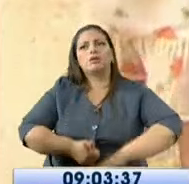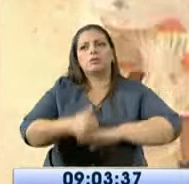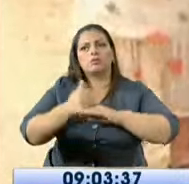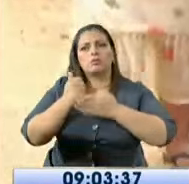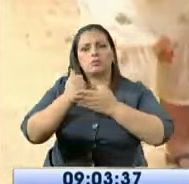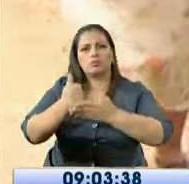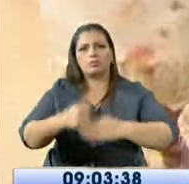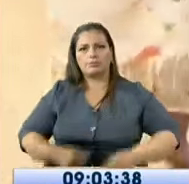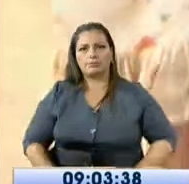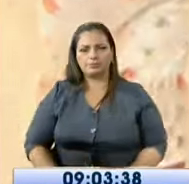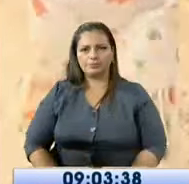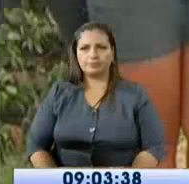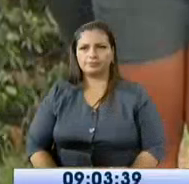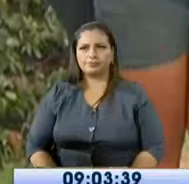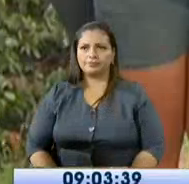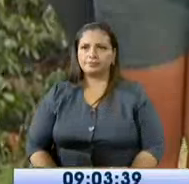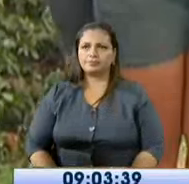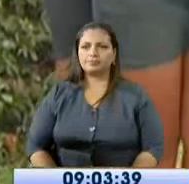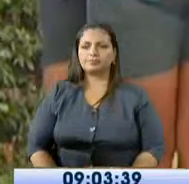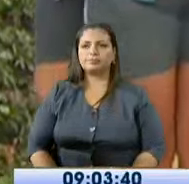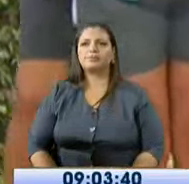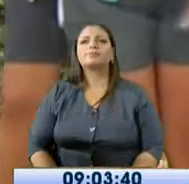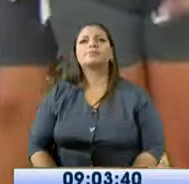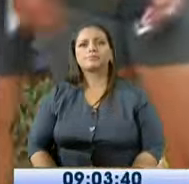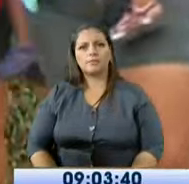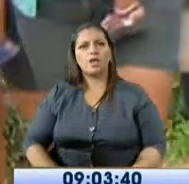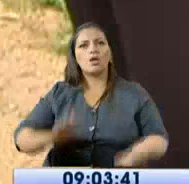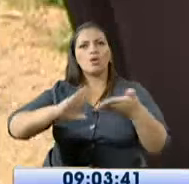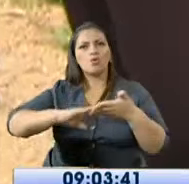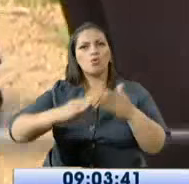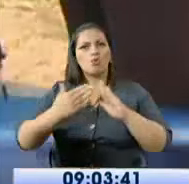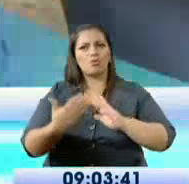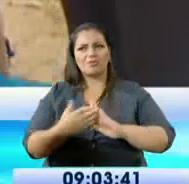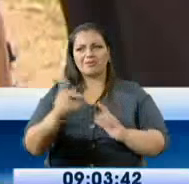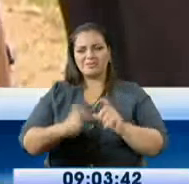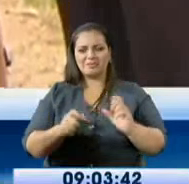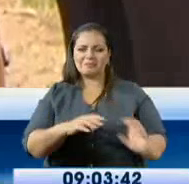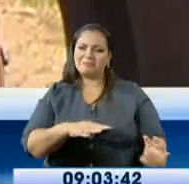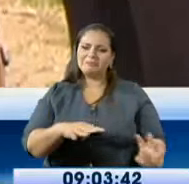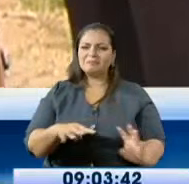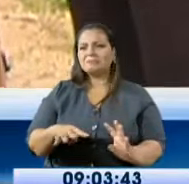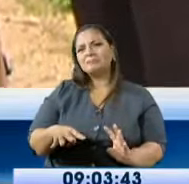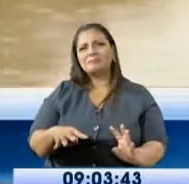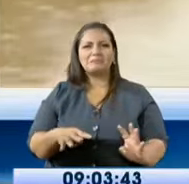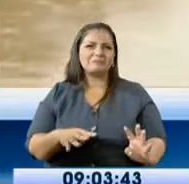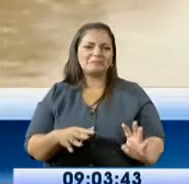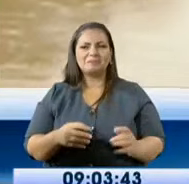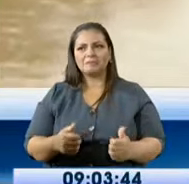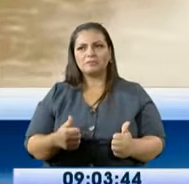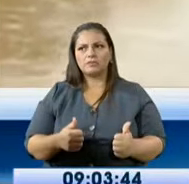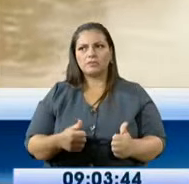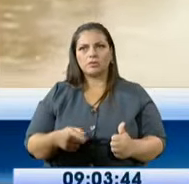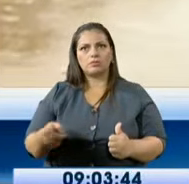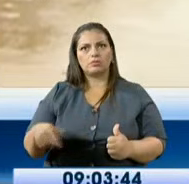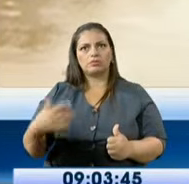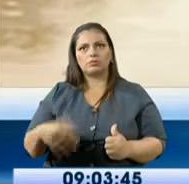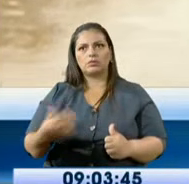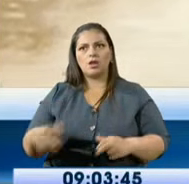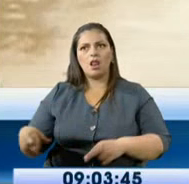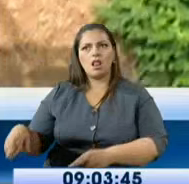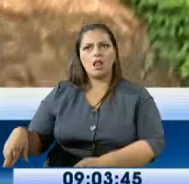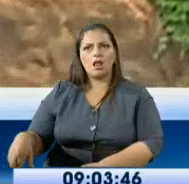Recinto San Antonio del Cantón Durán, con su comunidad cálida al igual que el clima, y el Bulubulu, que forma parte de